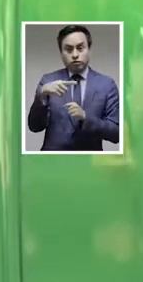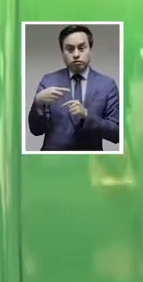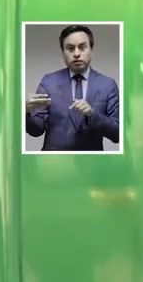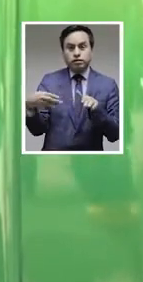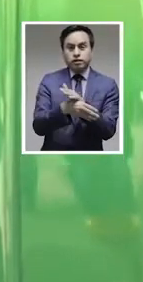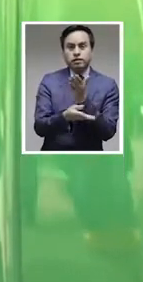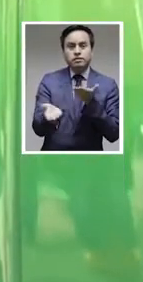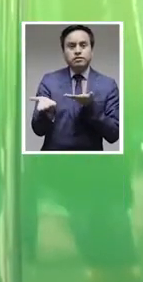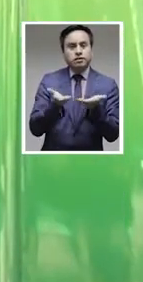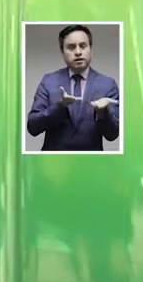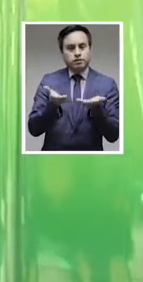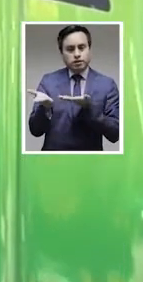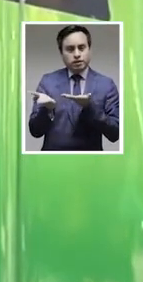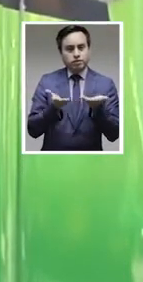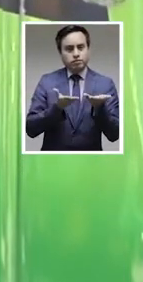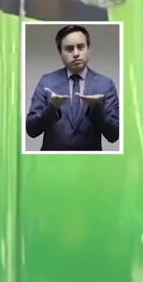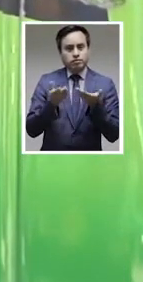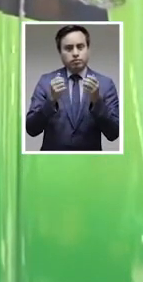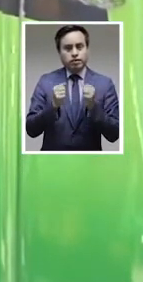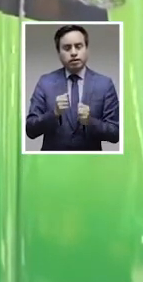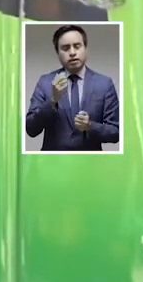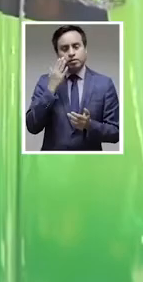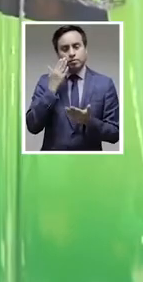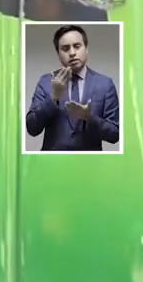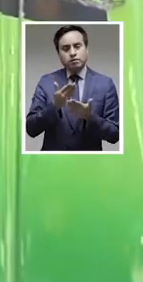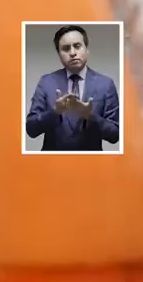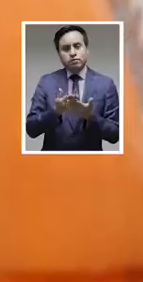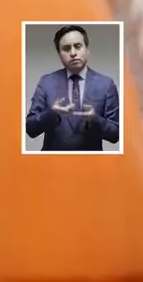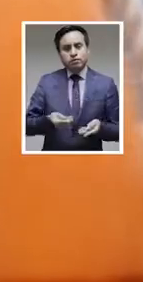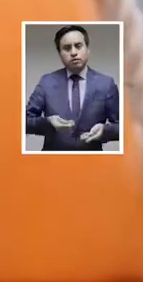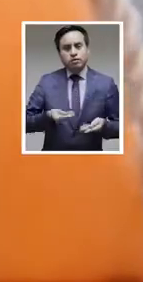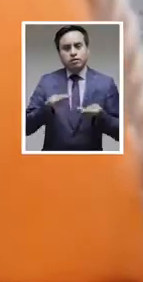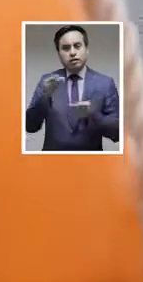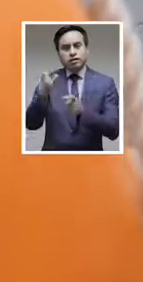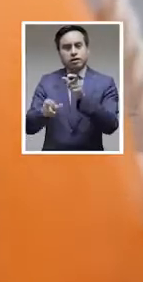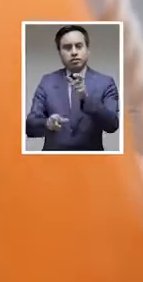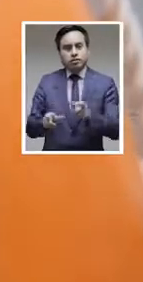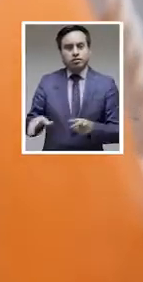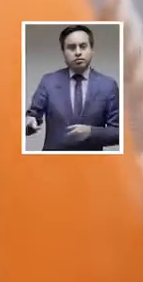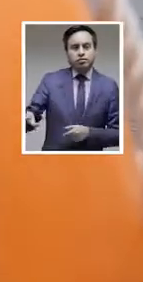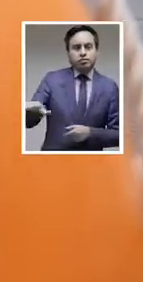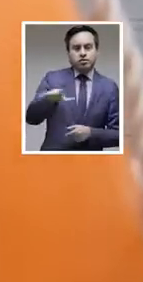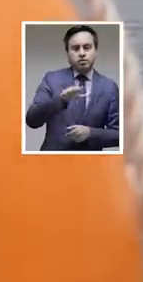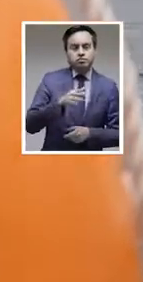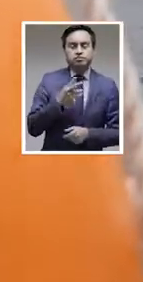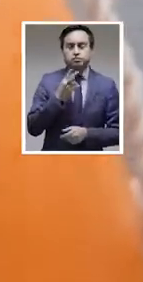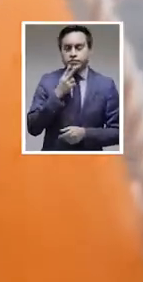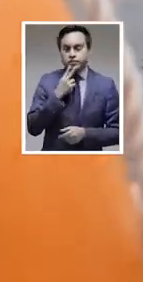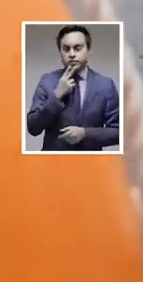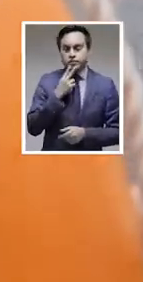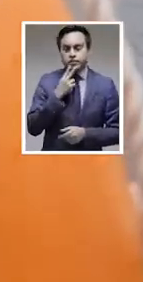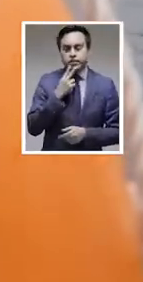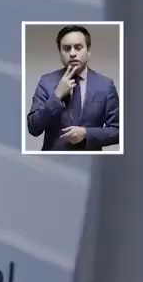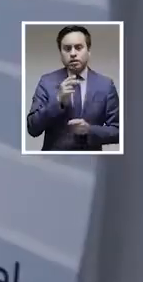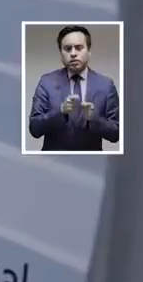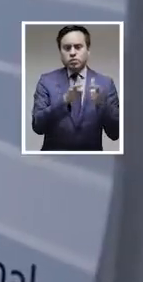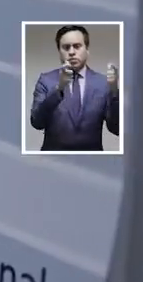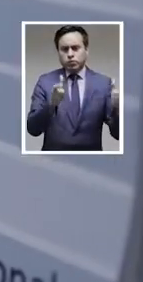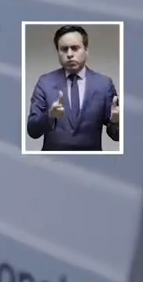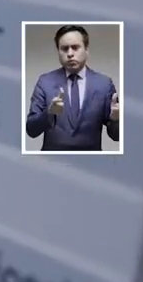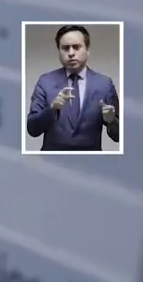a servicios y a los beneficios que puedan tener las personas que viven en zonas más